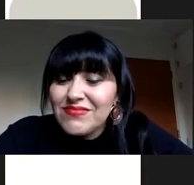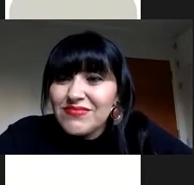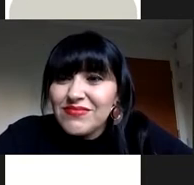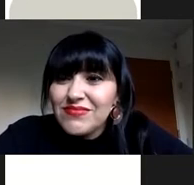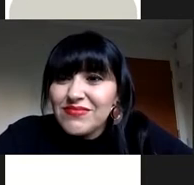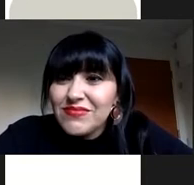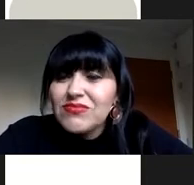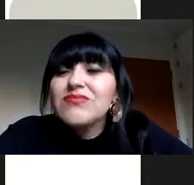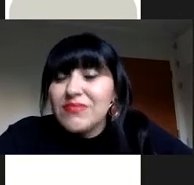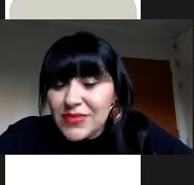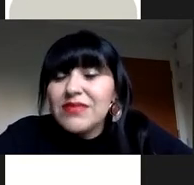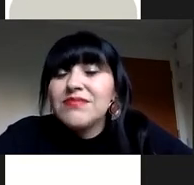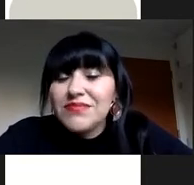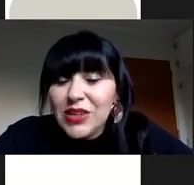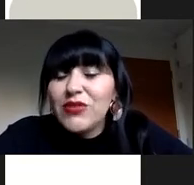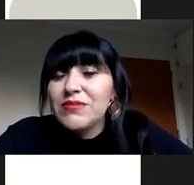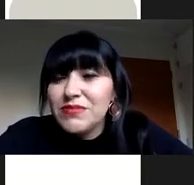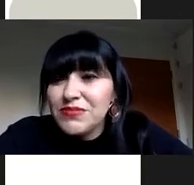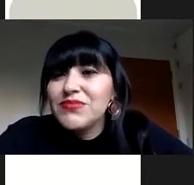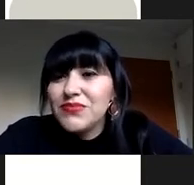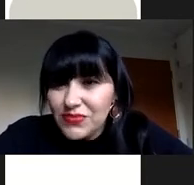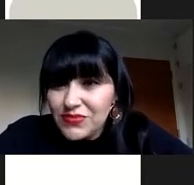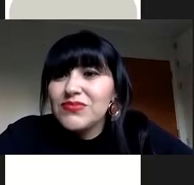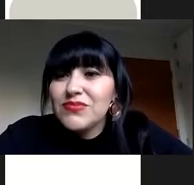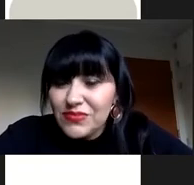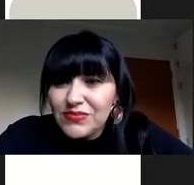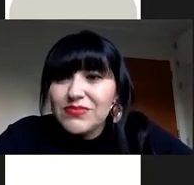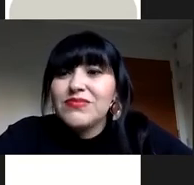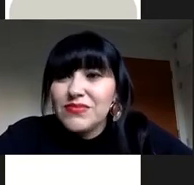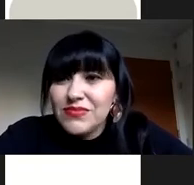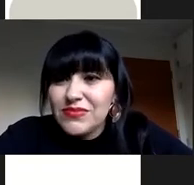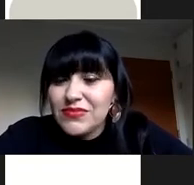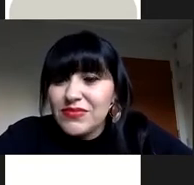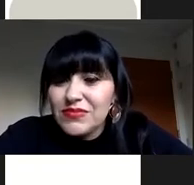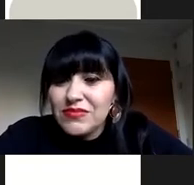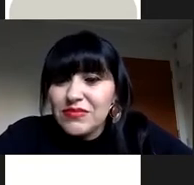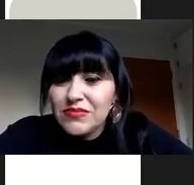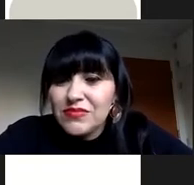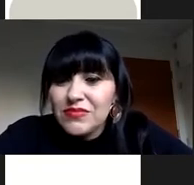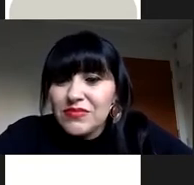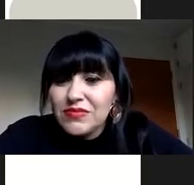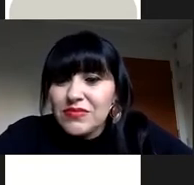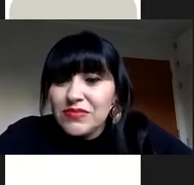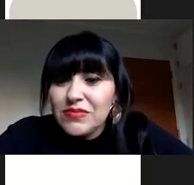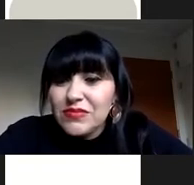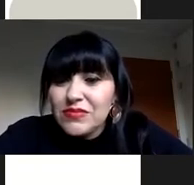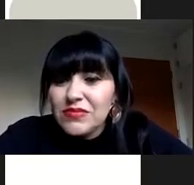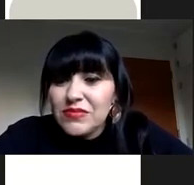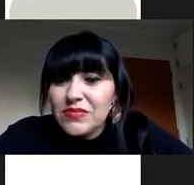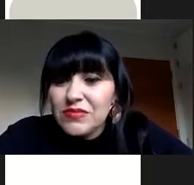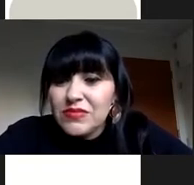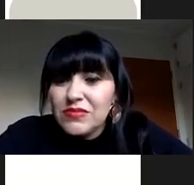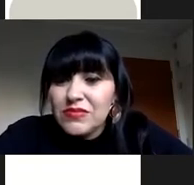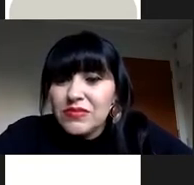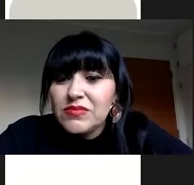falleció un bebé de 10 meses. Sí. Esto nos hablaba de un virus que solamente afectaba a adultos, y ahora se ha demostrado que a toda la tasa